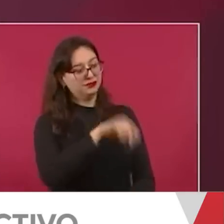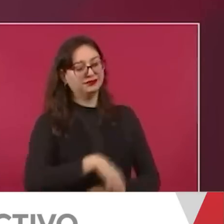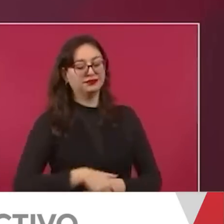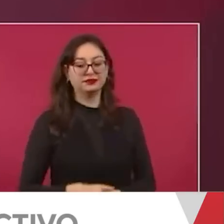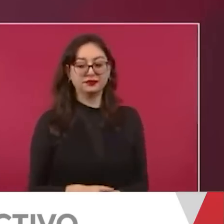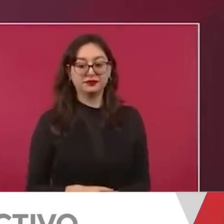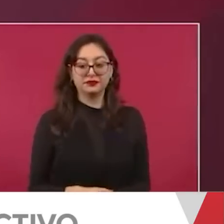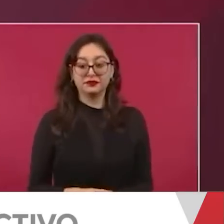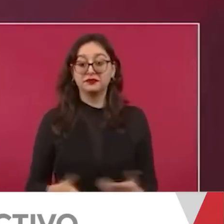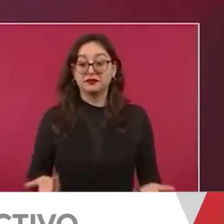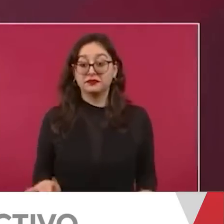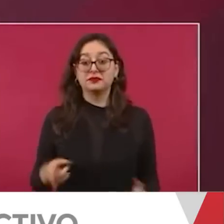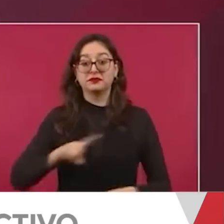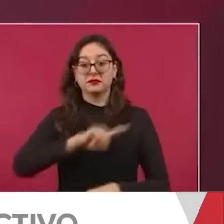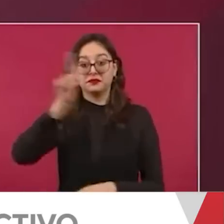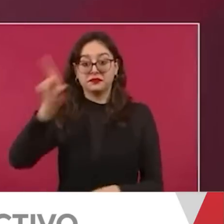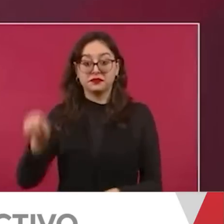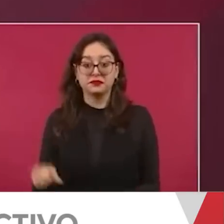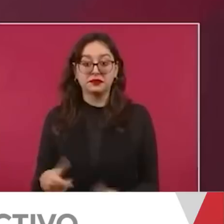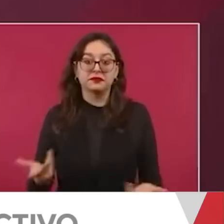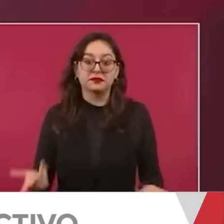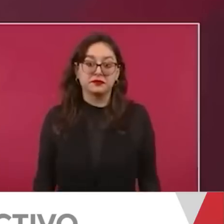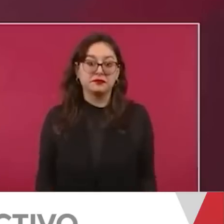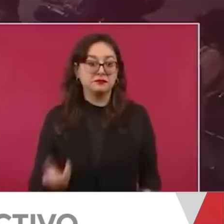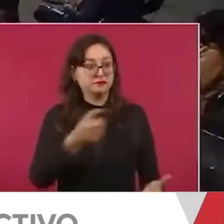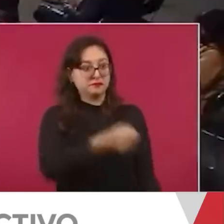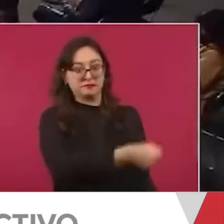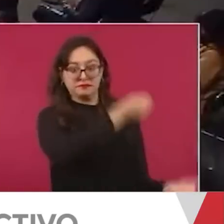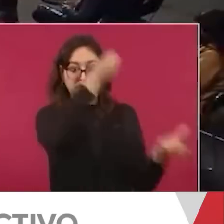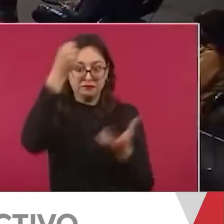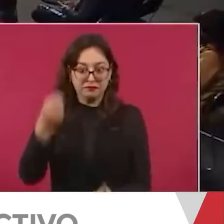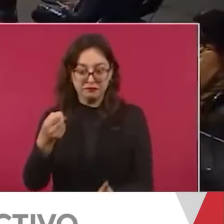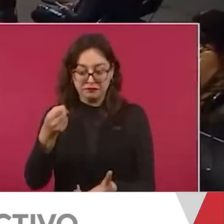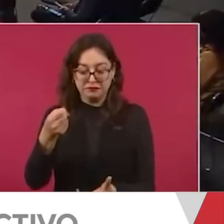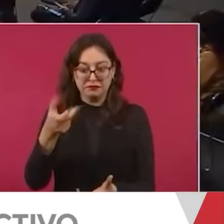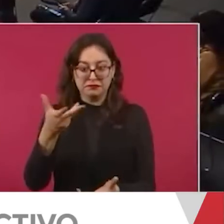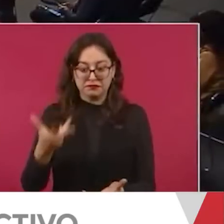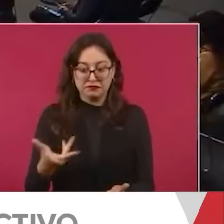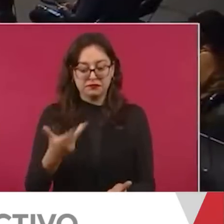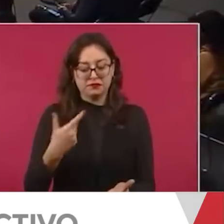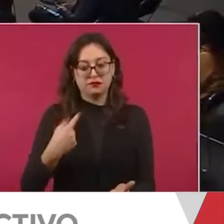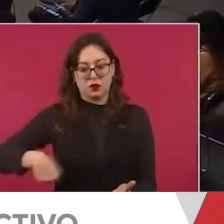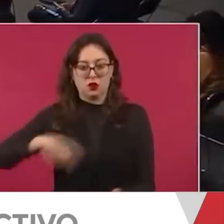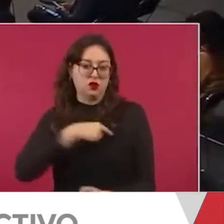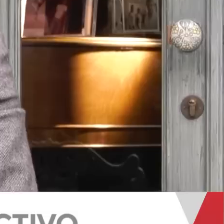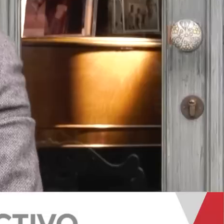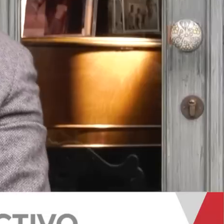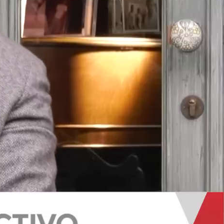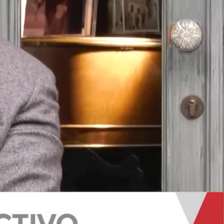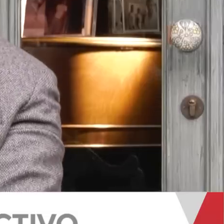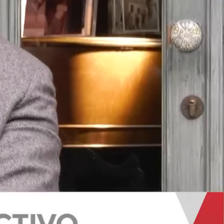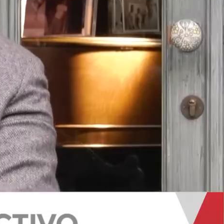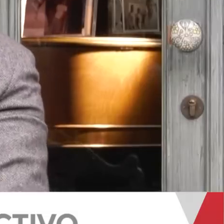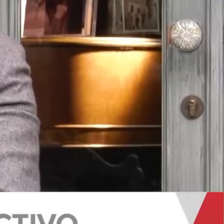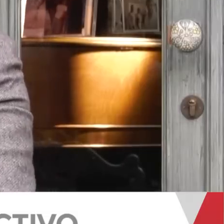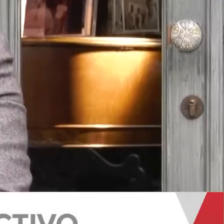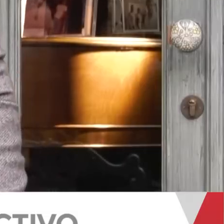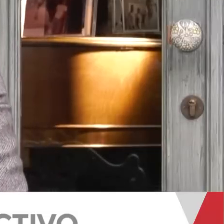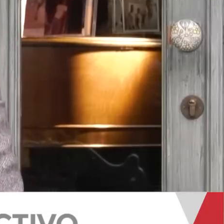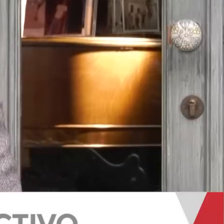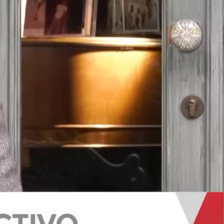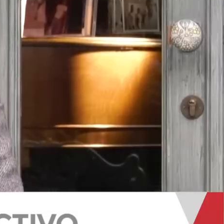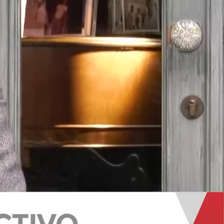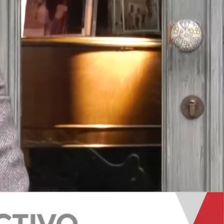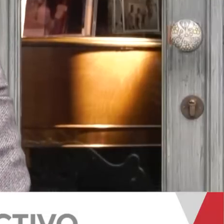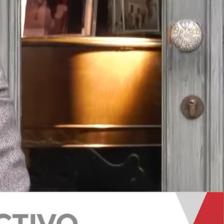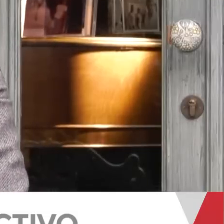cheque y qué hicimos pues utilizamos una parte nada más del presupuesto entonces fíjate a ver aquí varias cosas